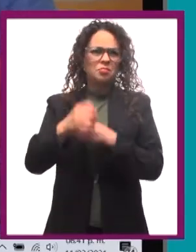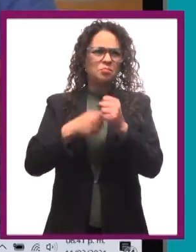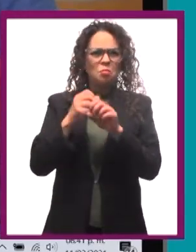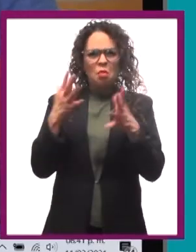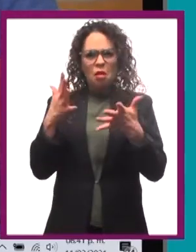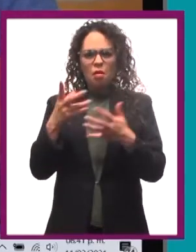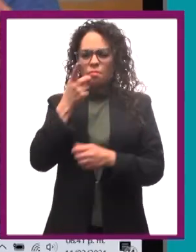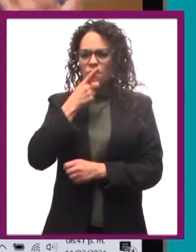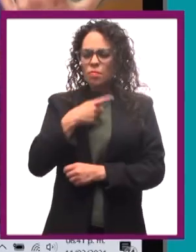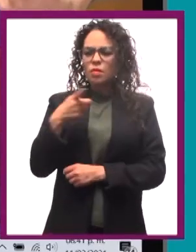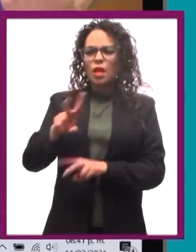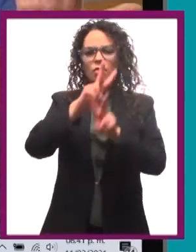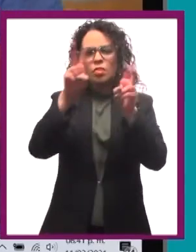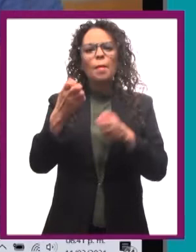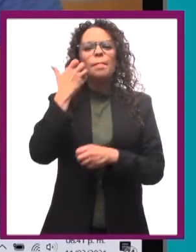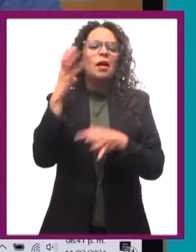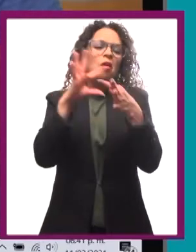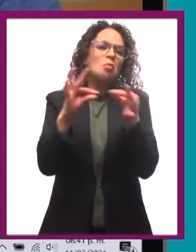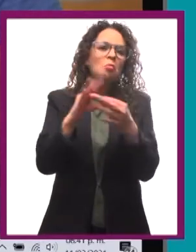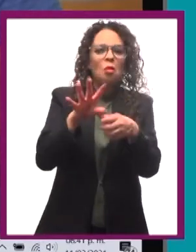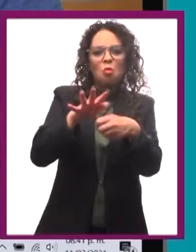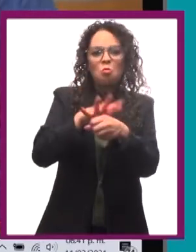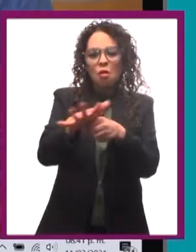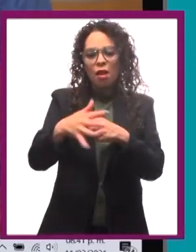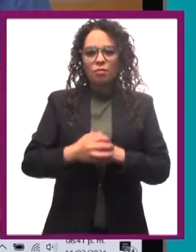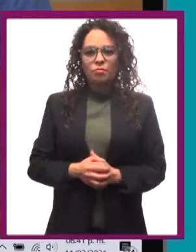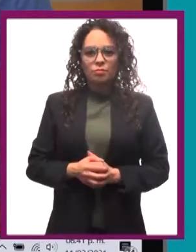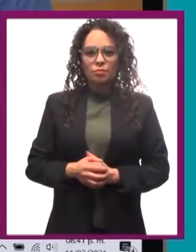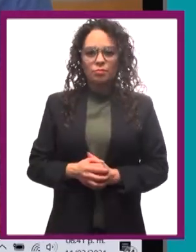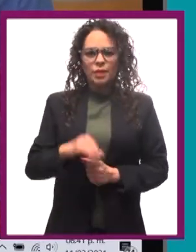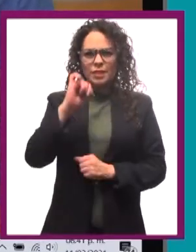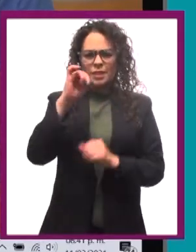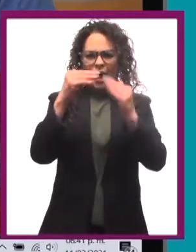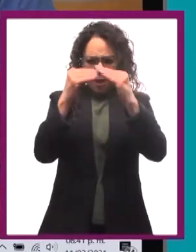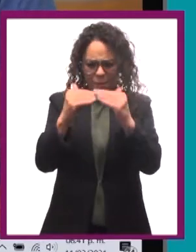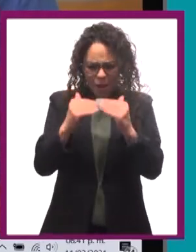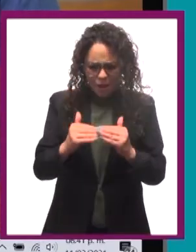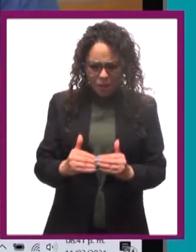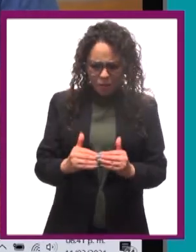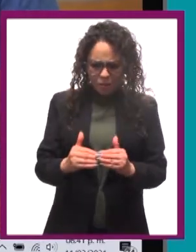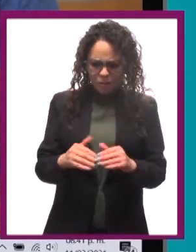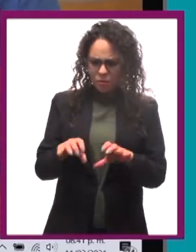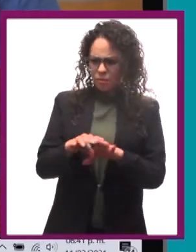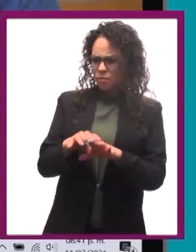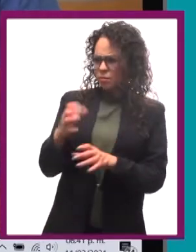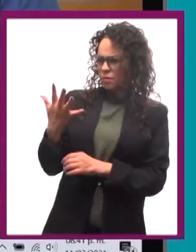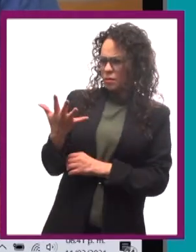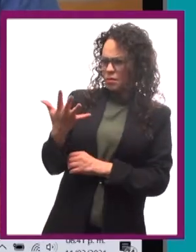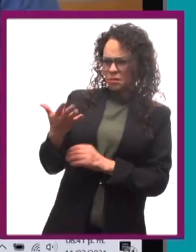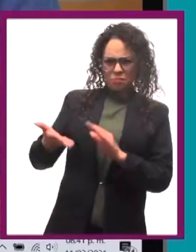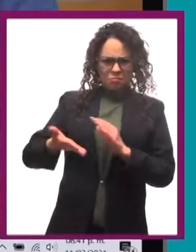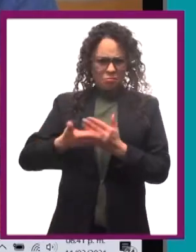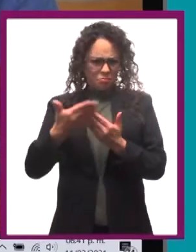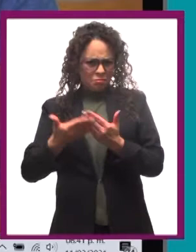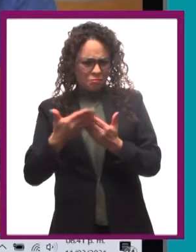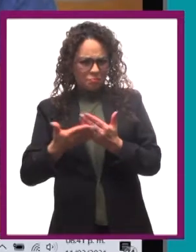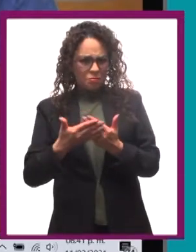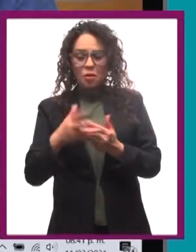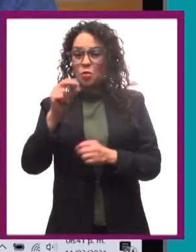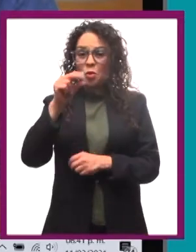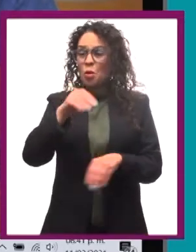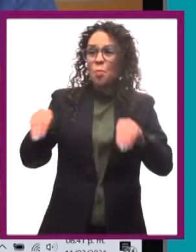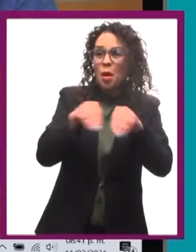unos 10 amigos más o menos, que nos digan de qué tema les gustaría hablar. Bájate. ¿Cómo? ¿Unos 5? ¿No es muy